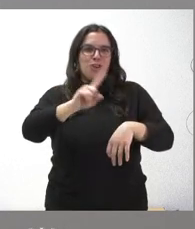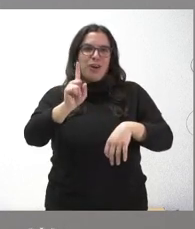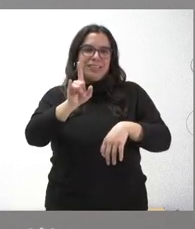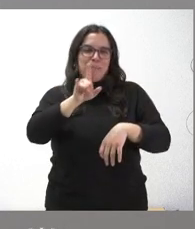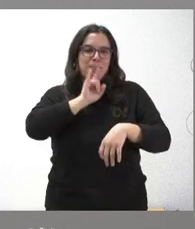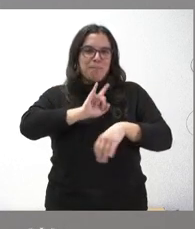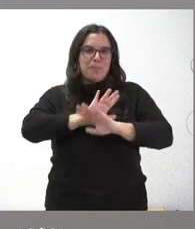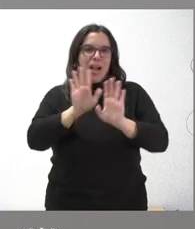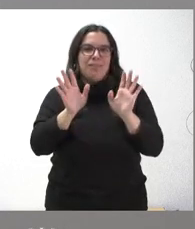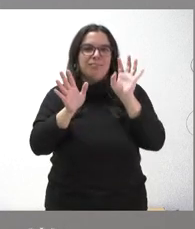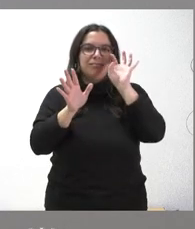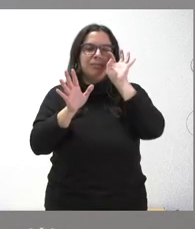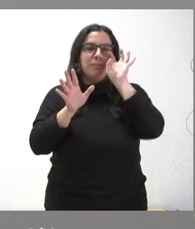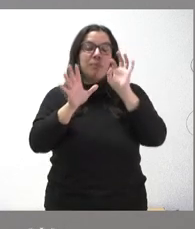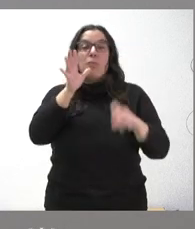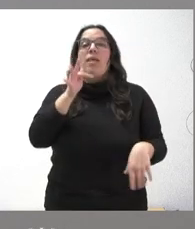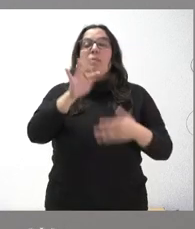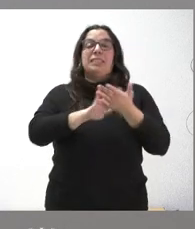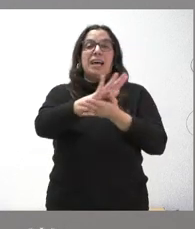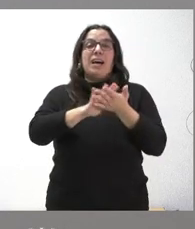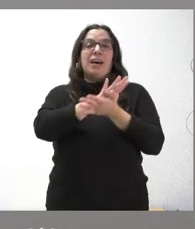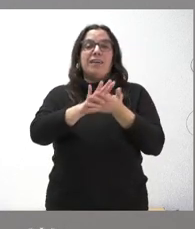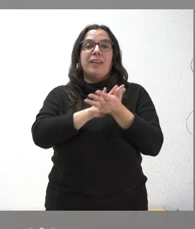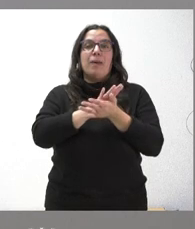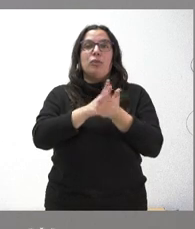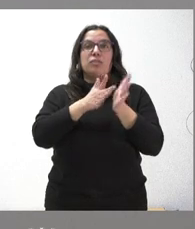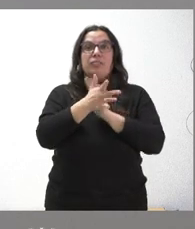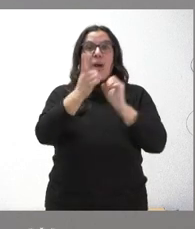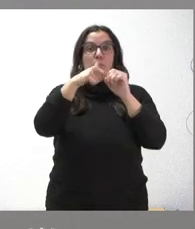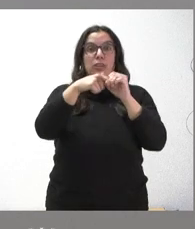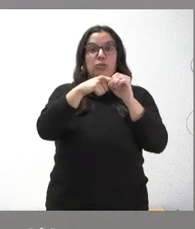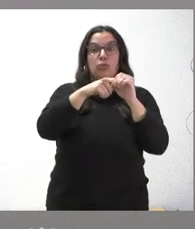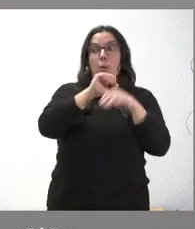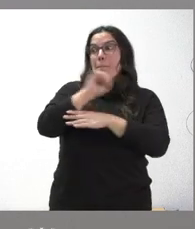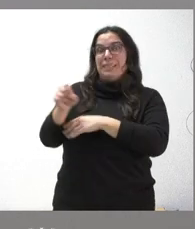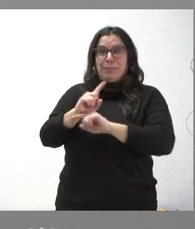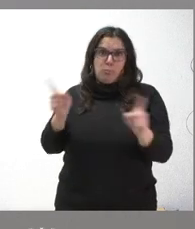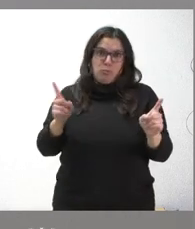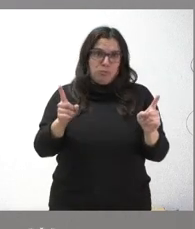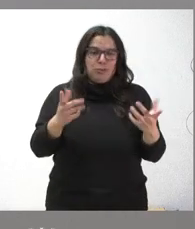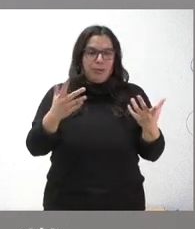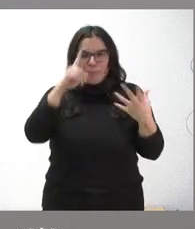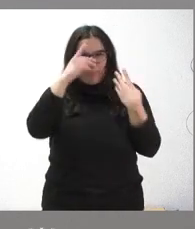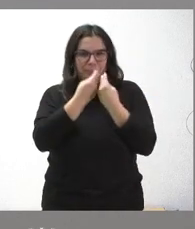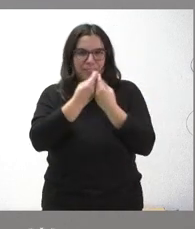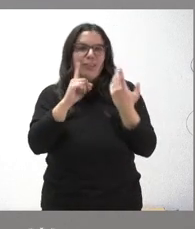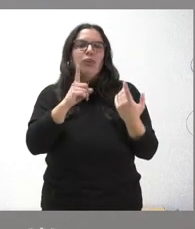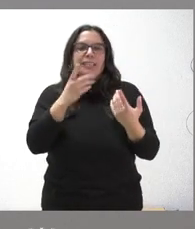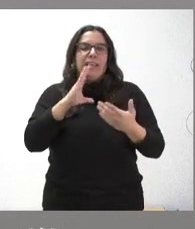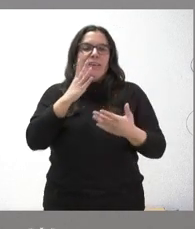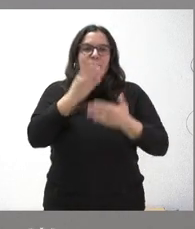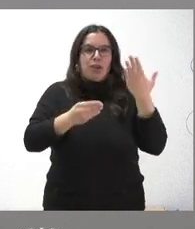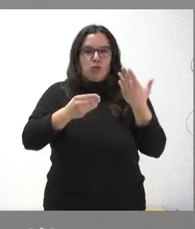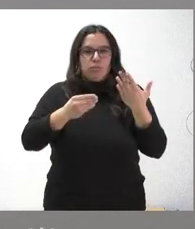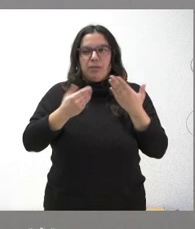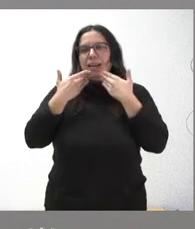que encima hablamos de que tampoco son más empleos que en otros sitios luego es un error nuestro y le agradezco